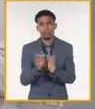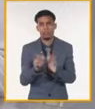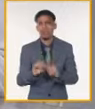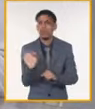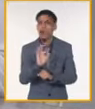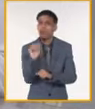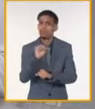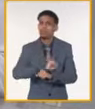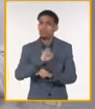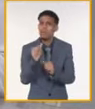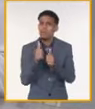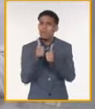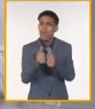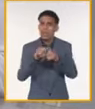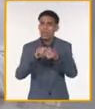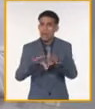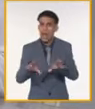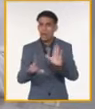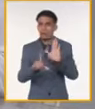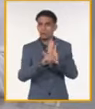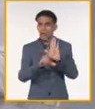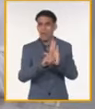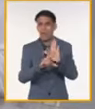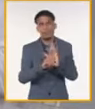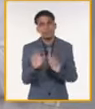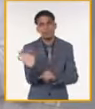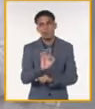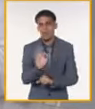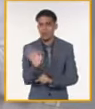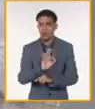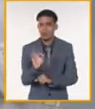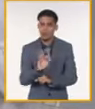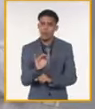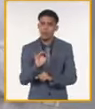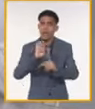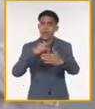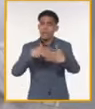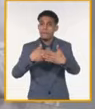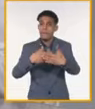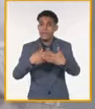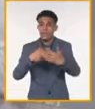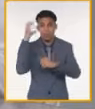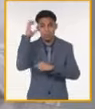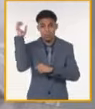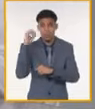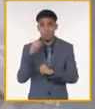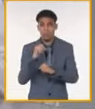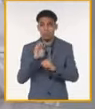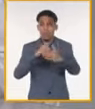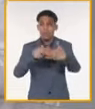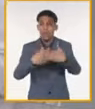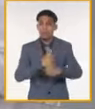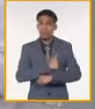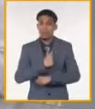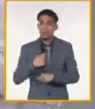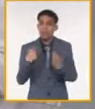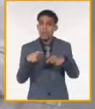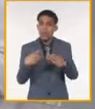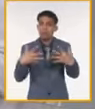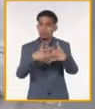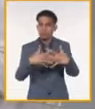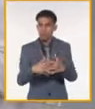totalmente como se había dich diseñado el encadenamiento correcto entre la empresa Estatal y el nuevo sector no Estatal esos encadenamientos hay